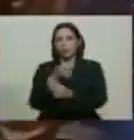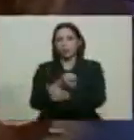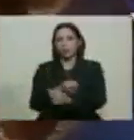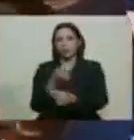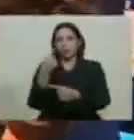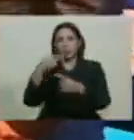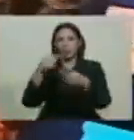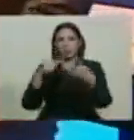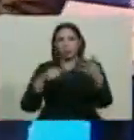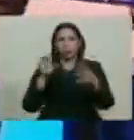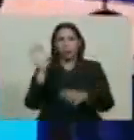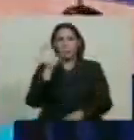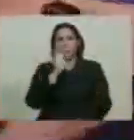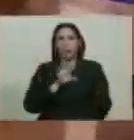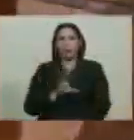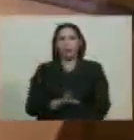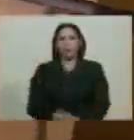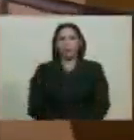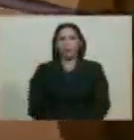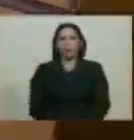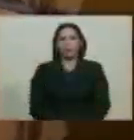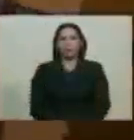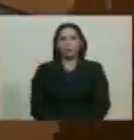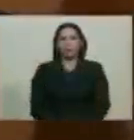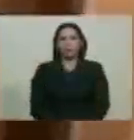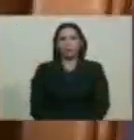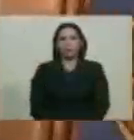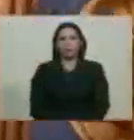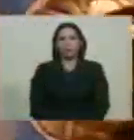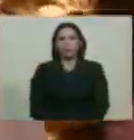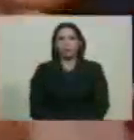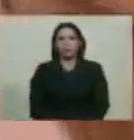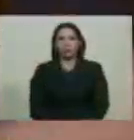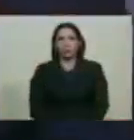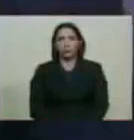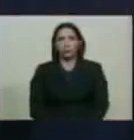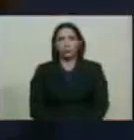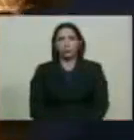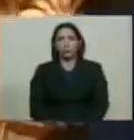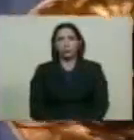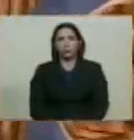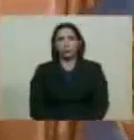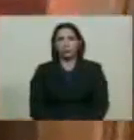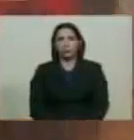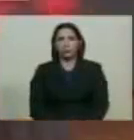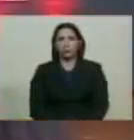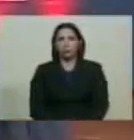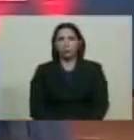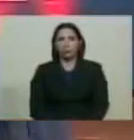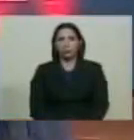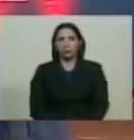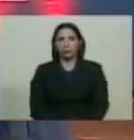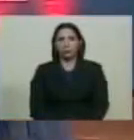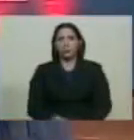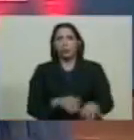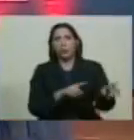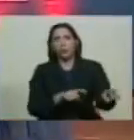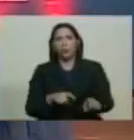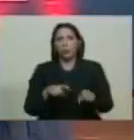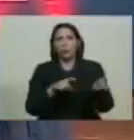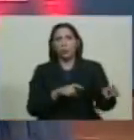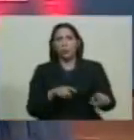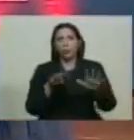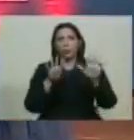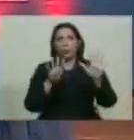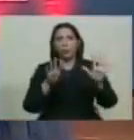país. Amelis Nazaret Medina Martínez. Son 97 graduandos en el área de agropecuaria,